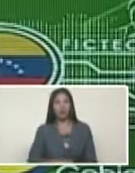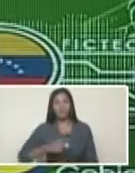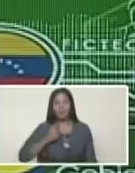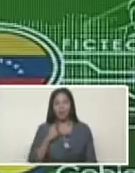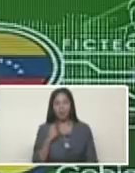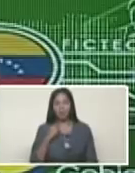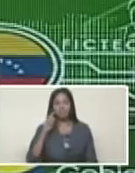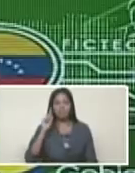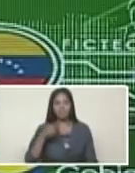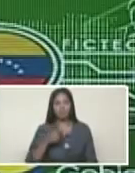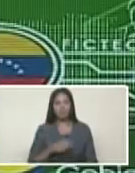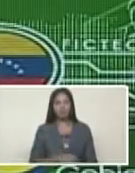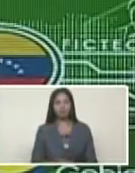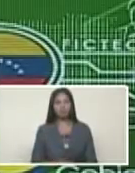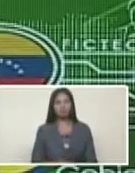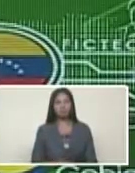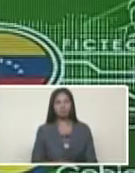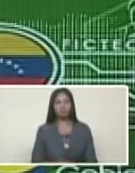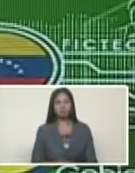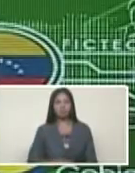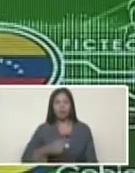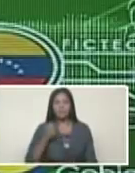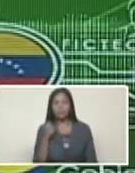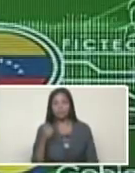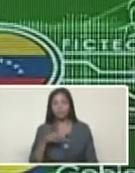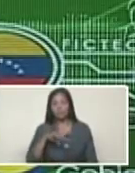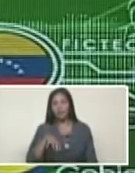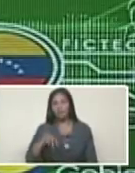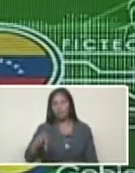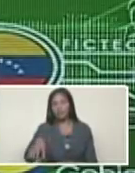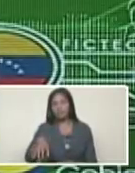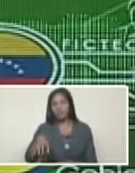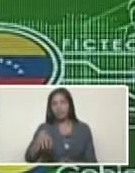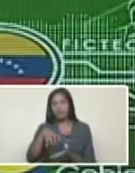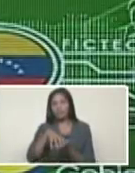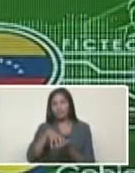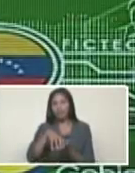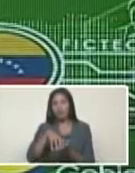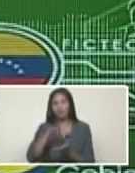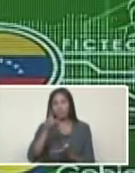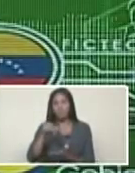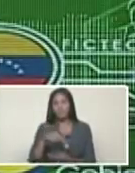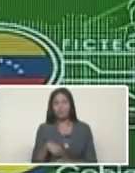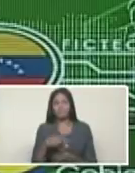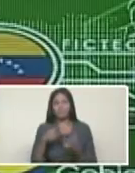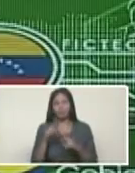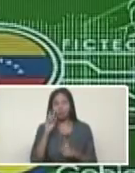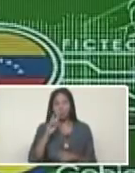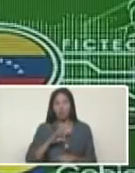Nacional Bolivariana, para las policías estadales. Pero